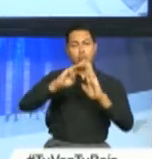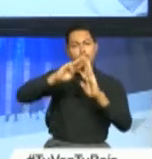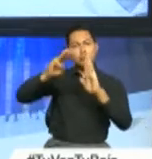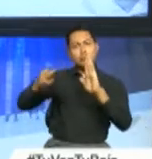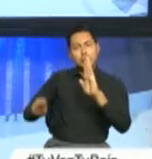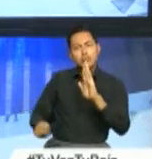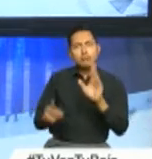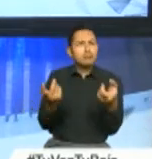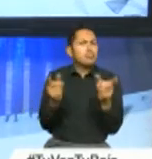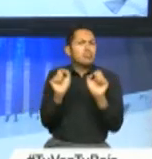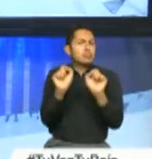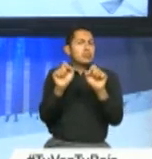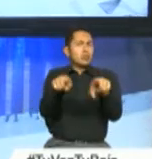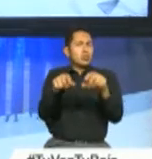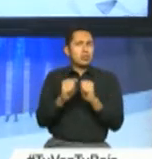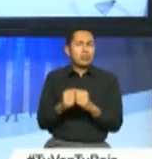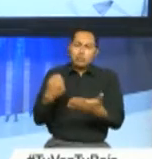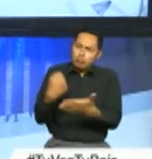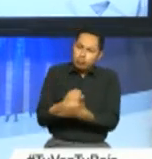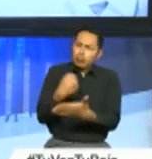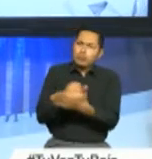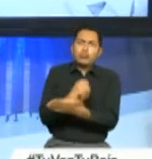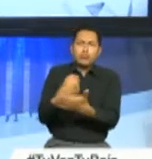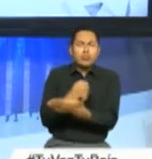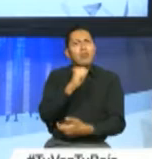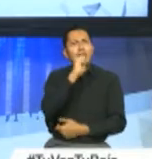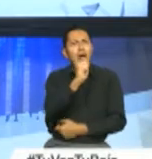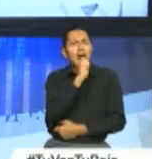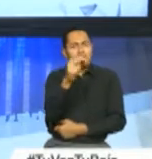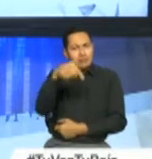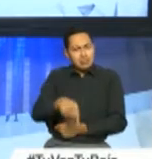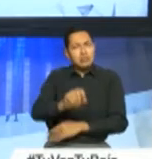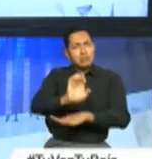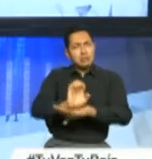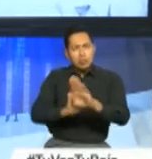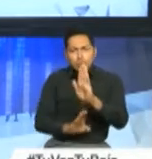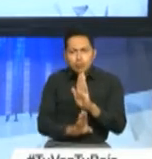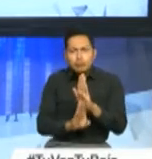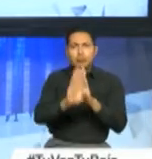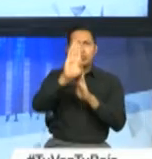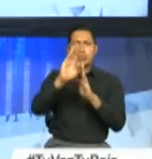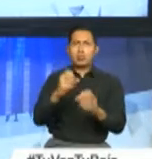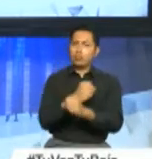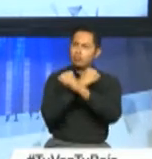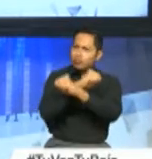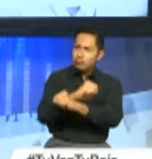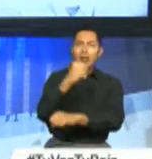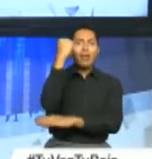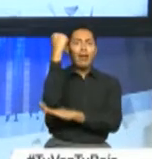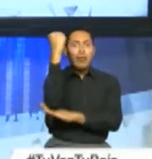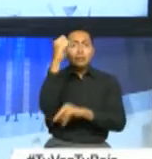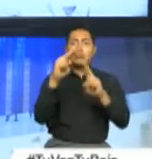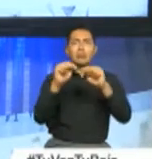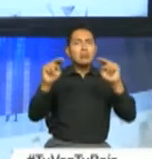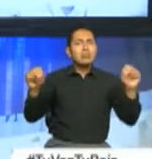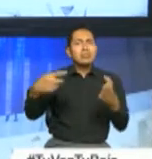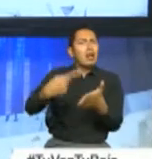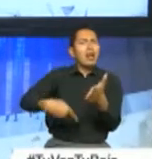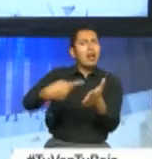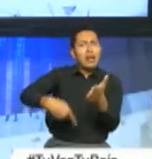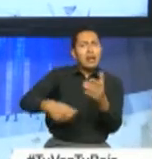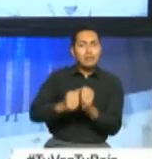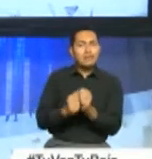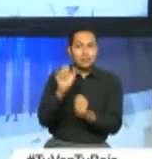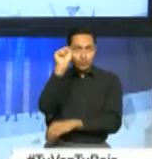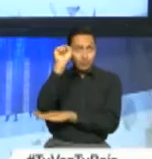cuáles son los desafíos que enfrenta el país para seguir garantizando la defensa de los derechos de la naturaleza. En el siguiente